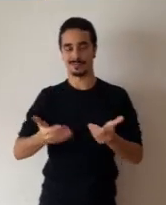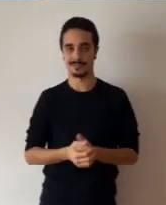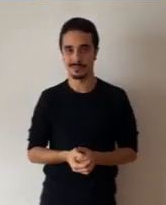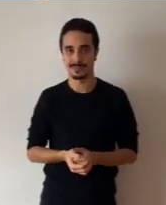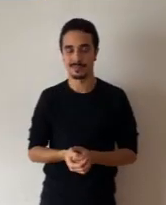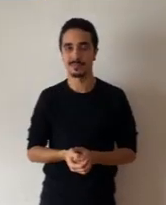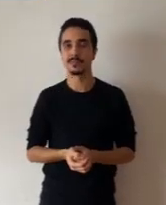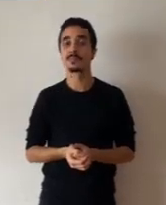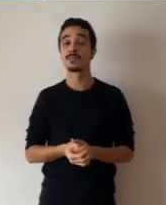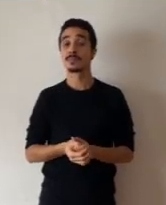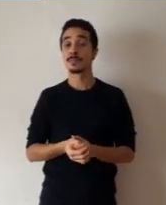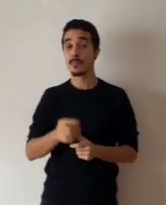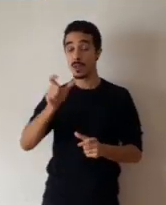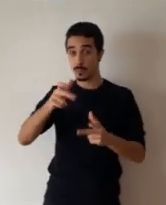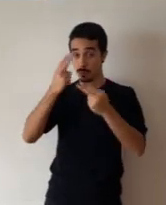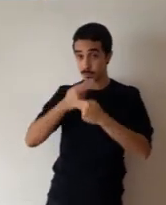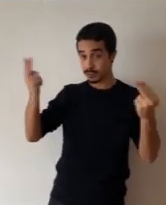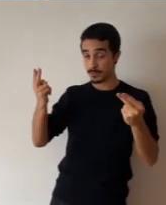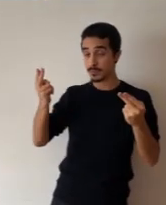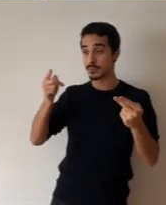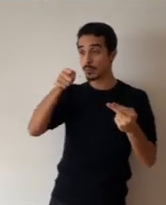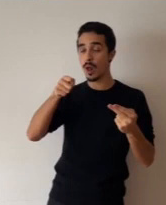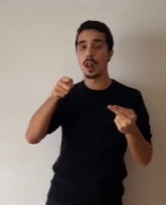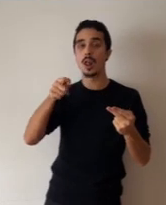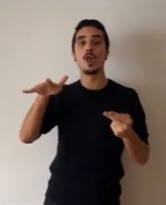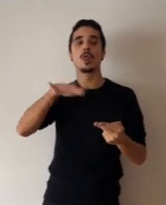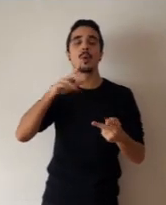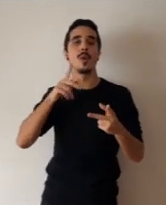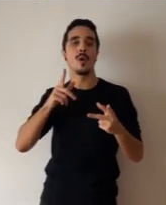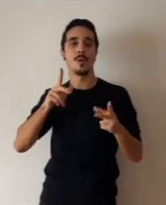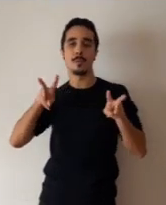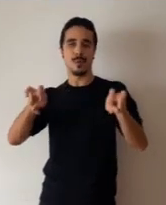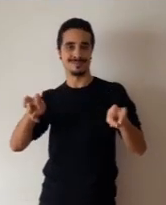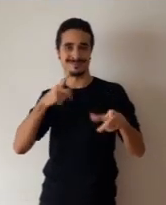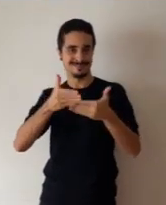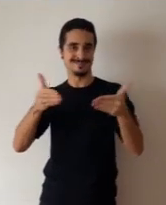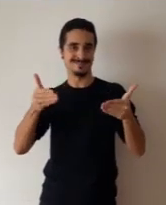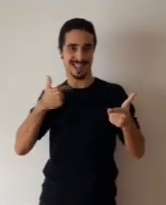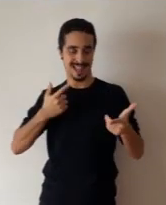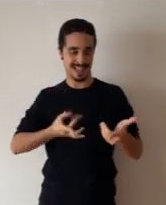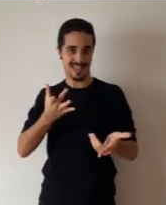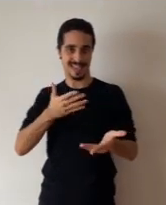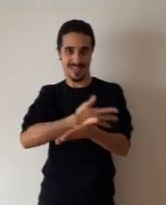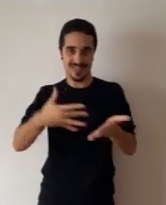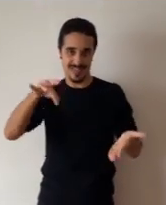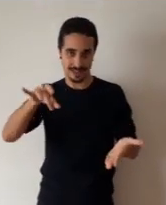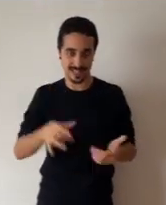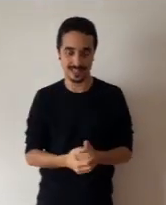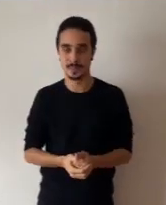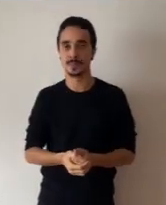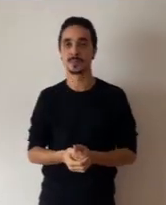evolucionada. Los que se están haciendo y publicando están hechos en el inicio de la diabetes, o sea,